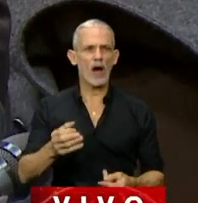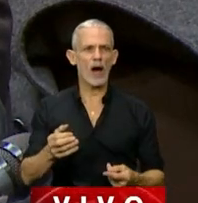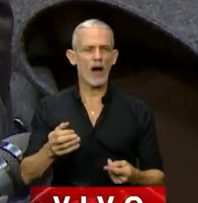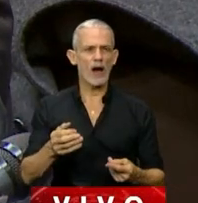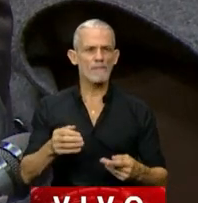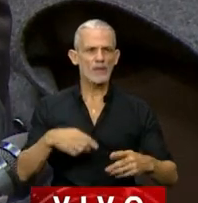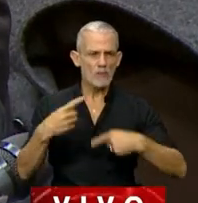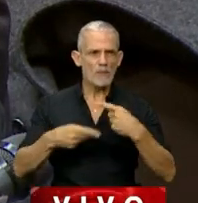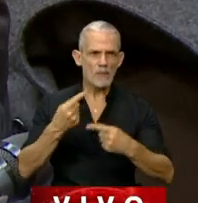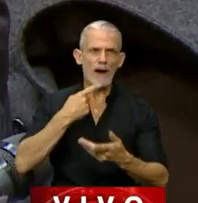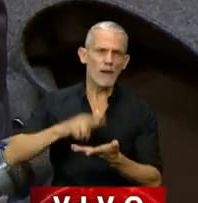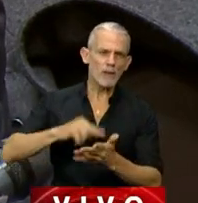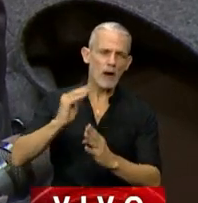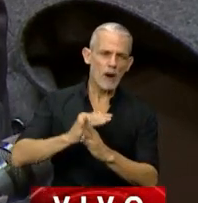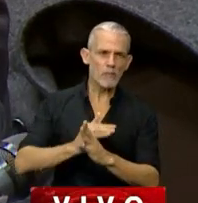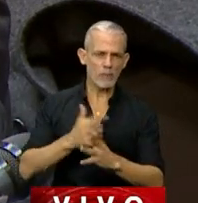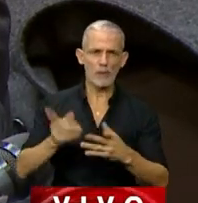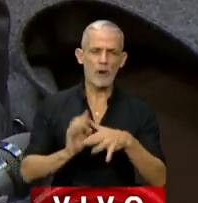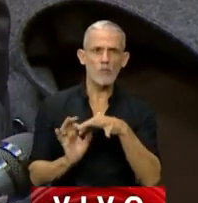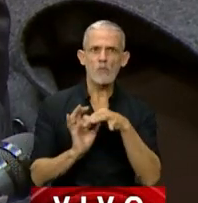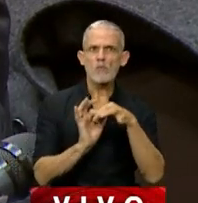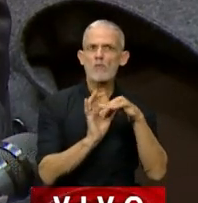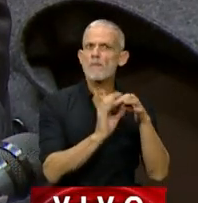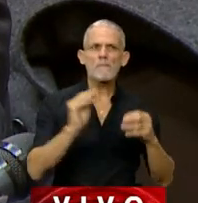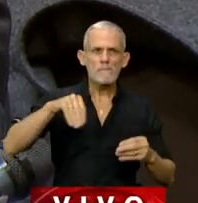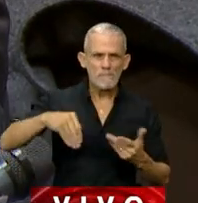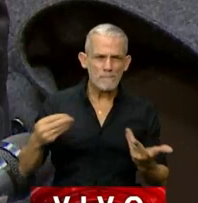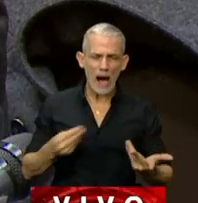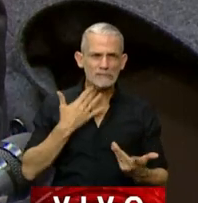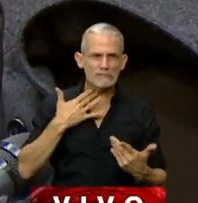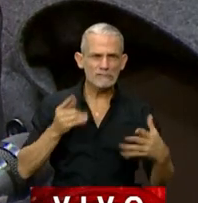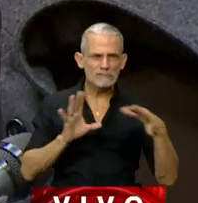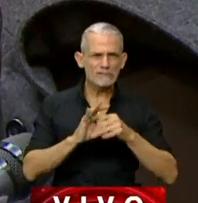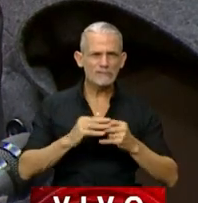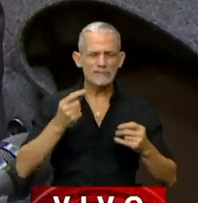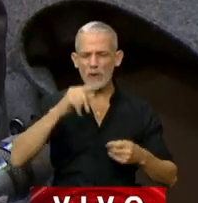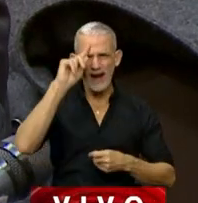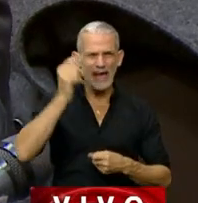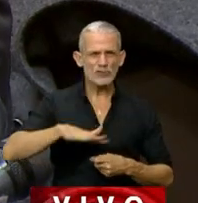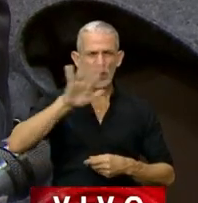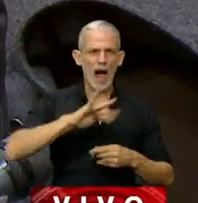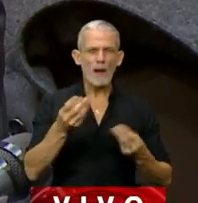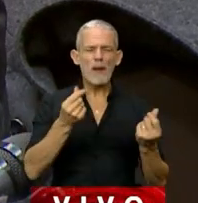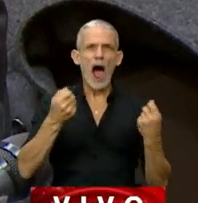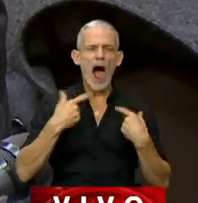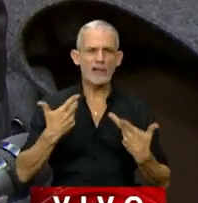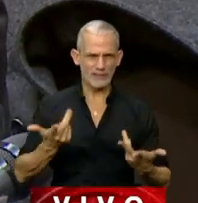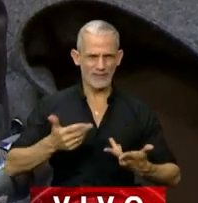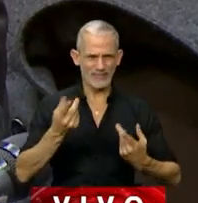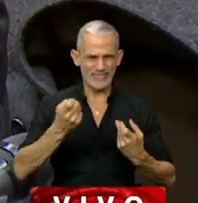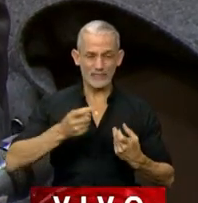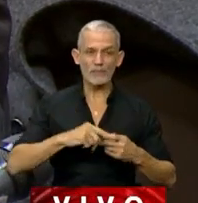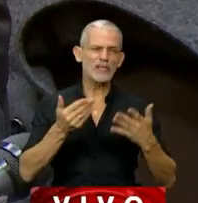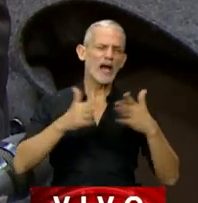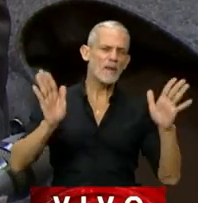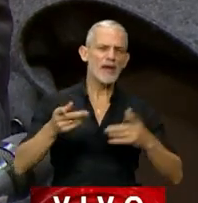más y las provincias terminan siendo más dependientes que al inicio del erario público nacional. Si se hubiera abierto